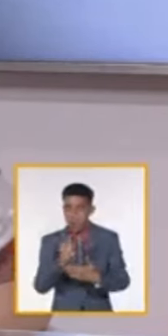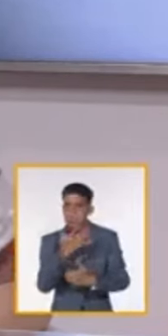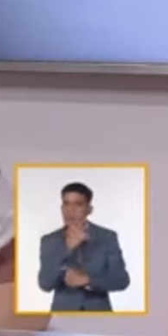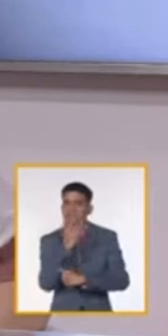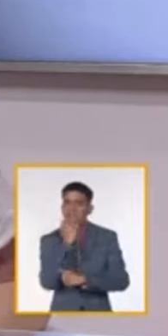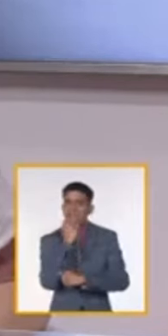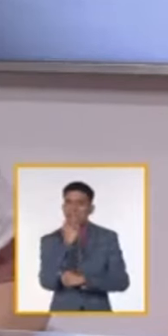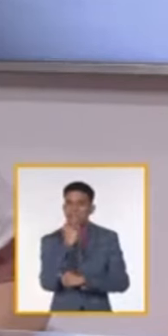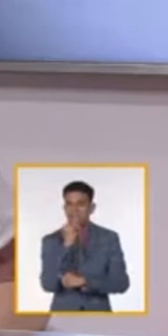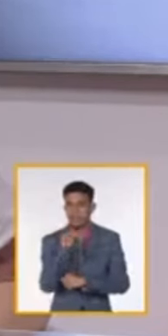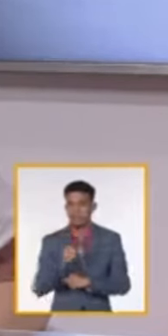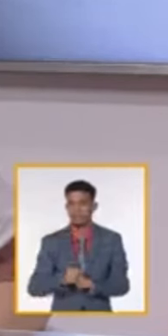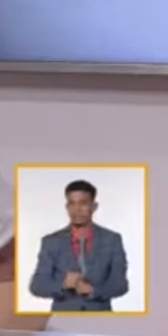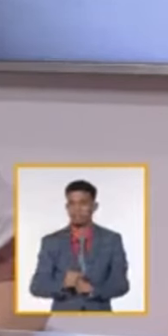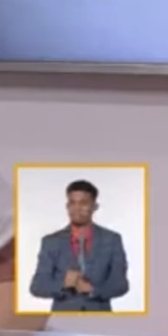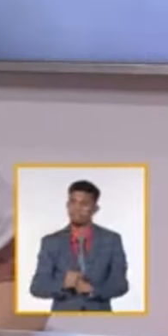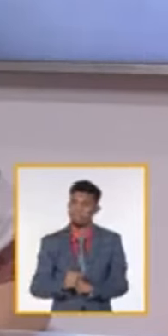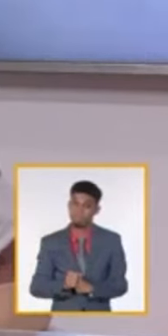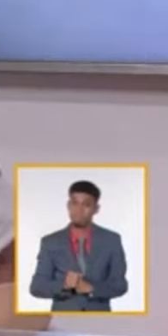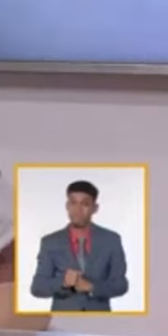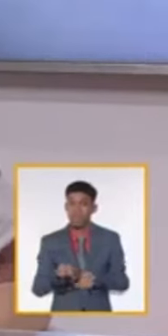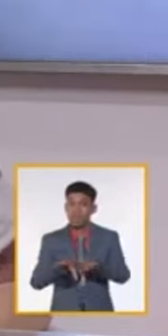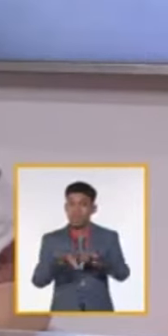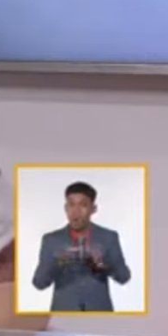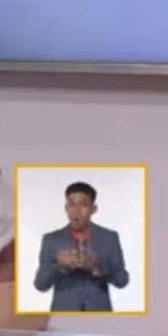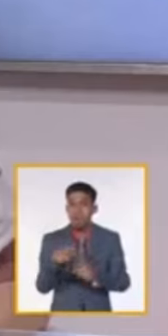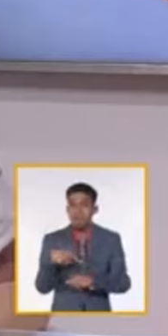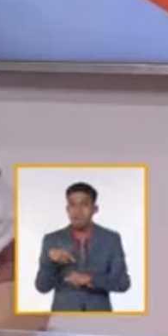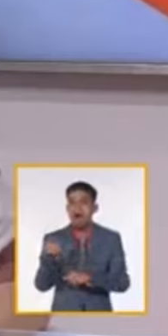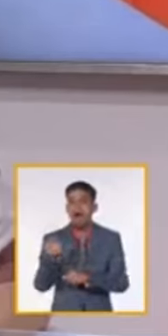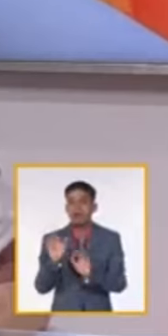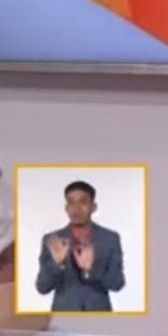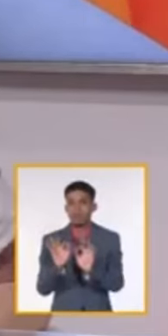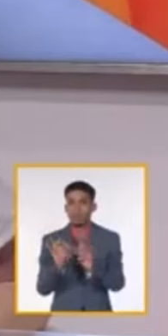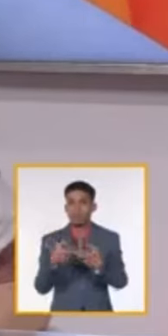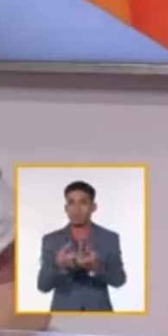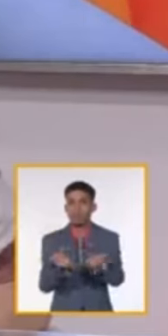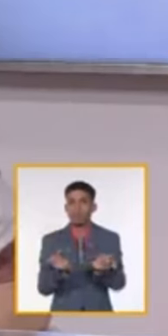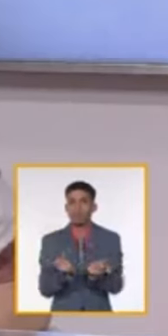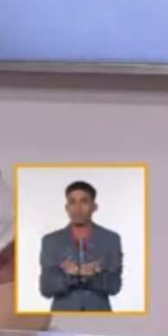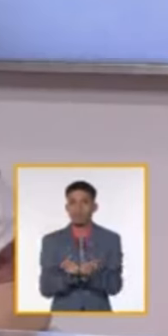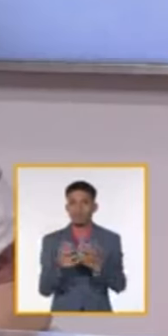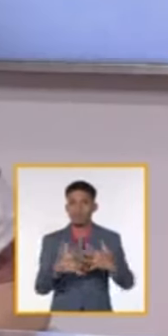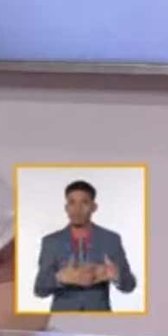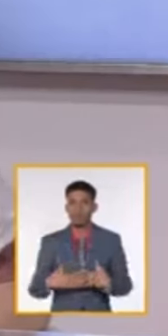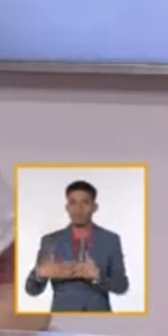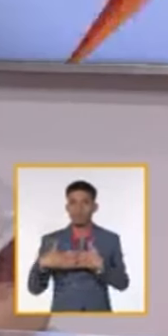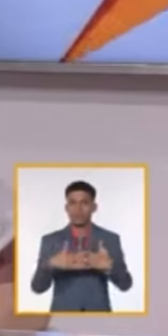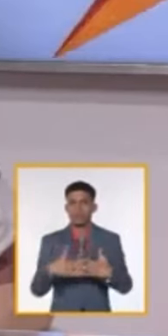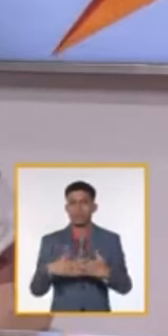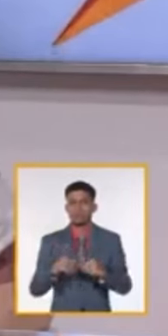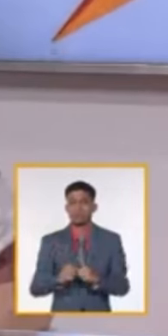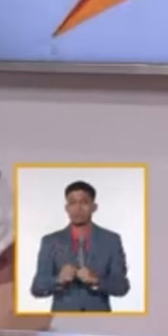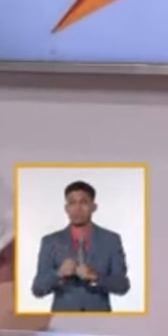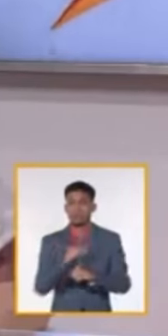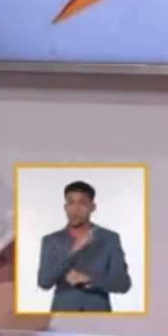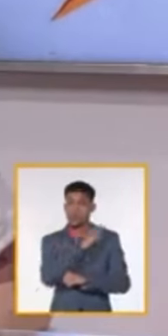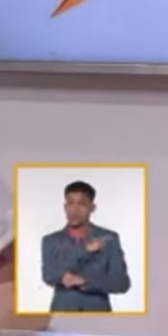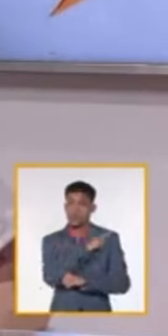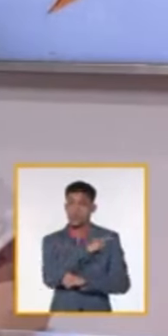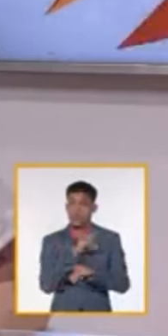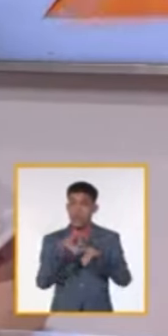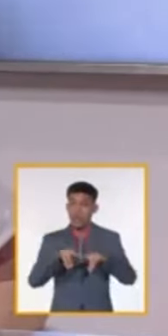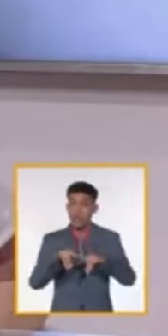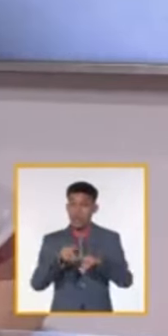y sin embargo, a pesar de todo, son llevados al Congreso y son llamados antisemitas, cuando lo único que han hecho es decirles a los estudiantes